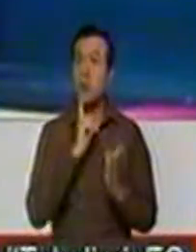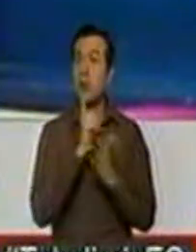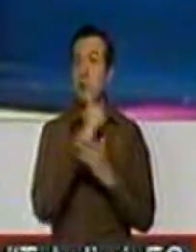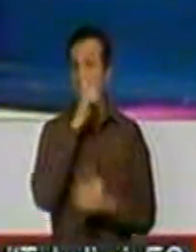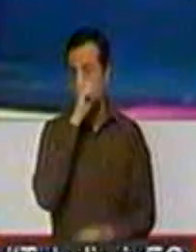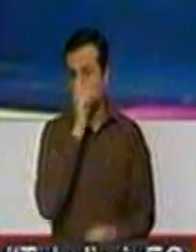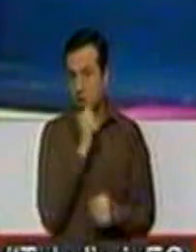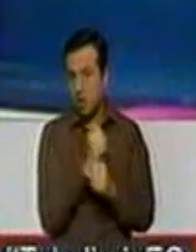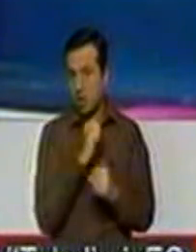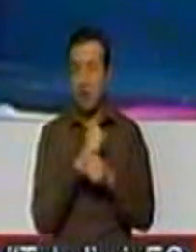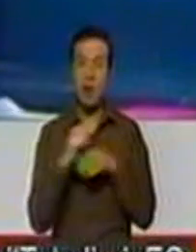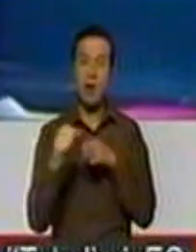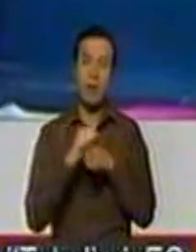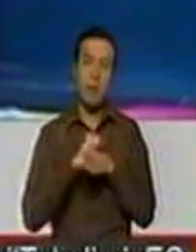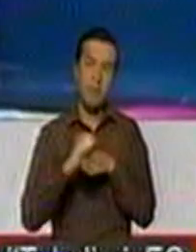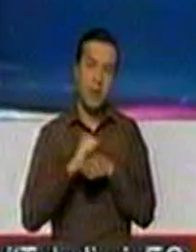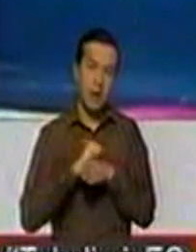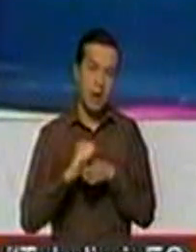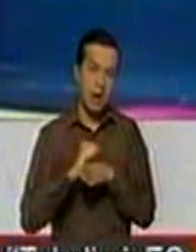trabajo, pasantías,